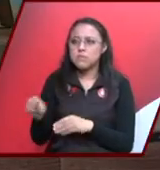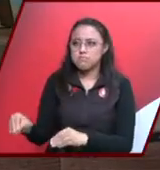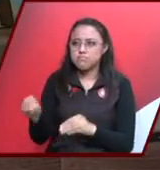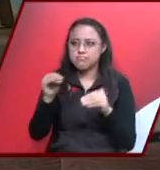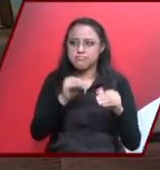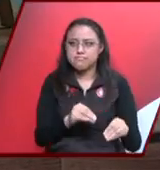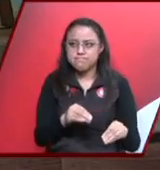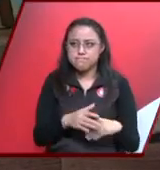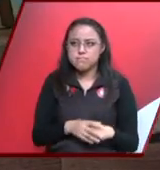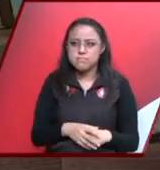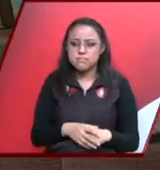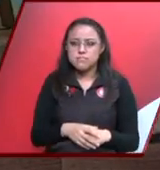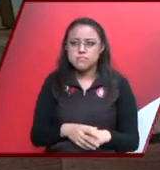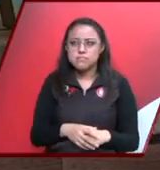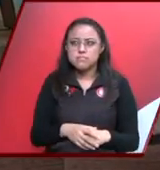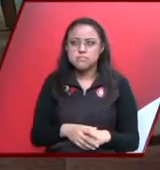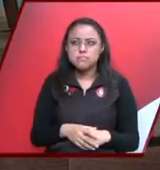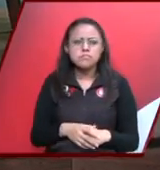Pero